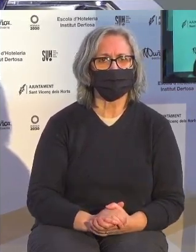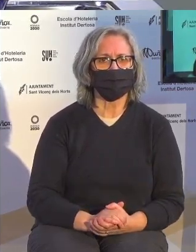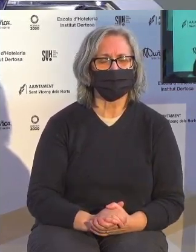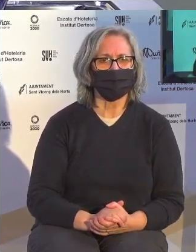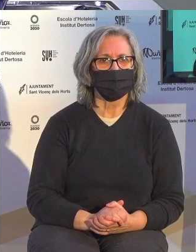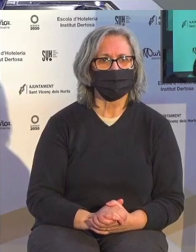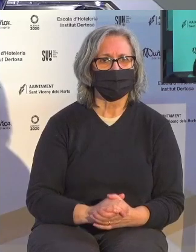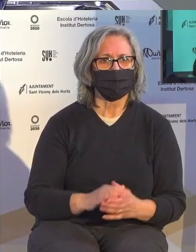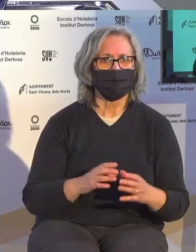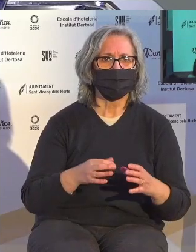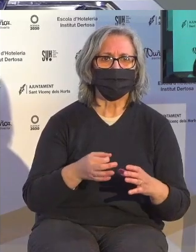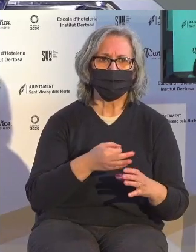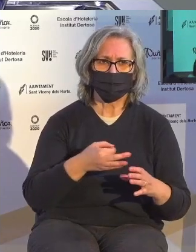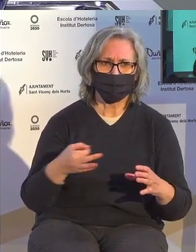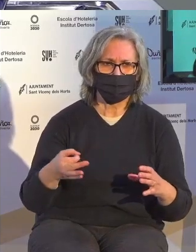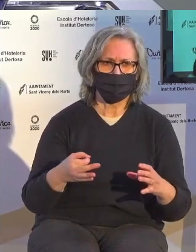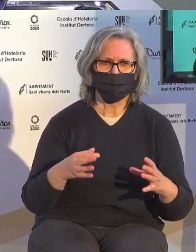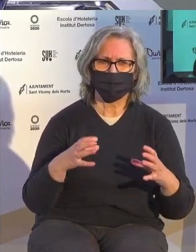perfecta